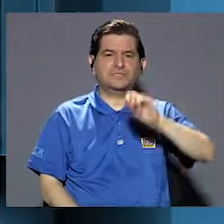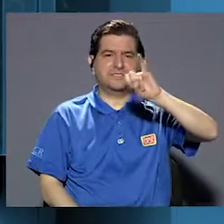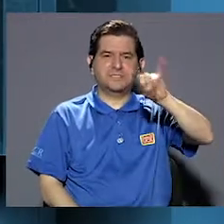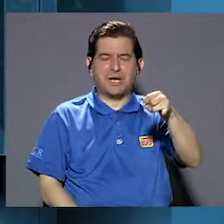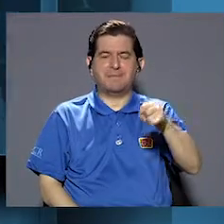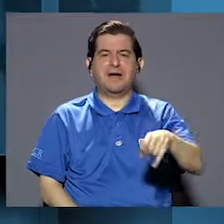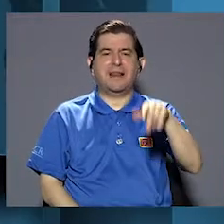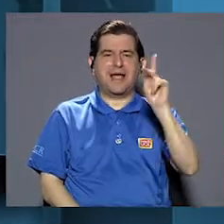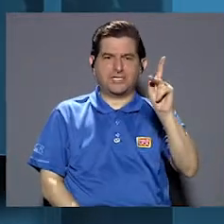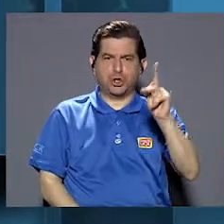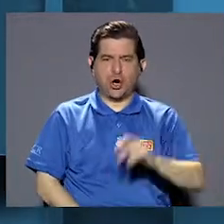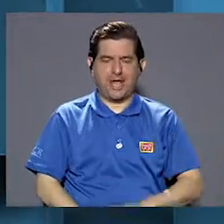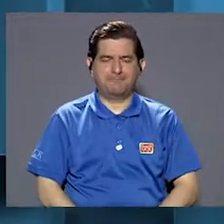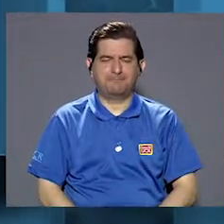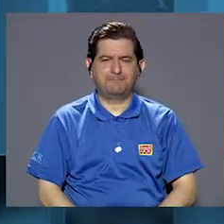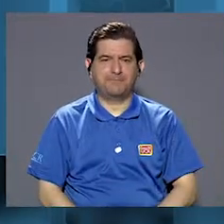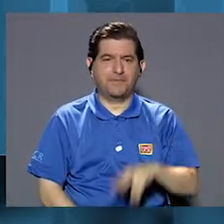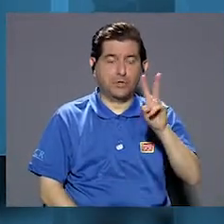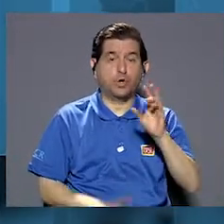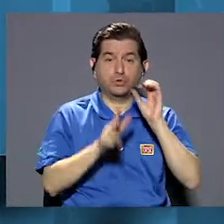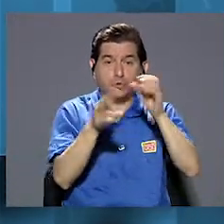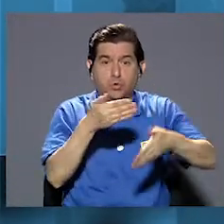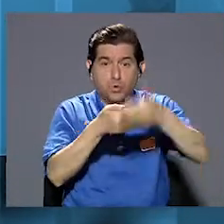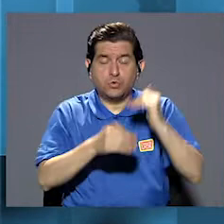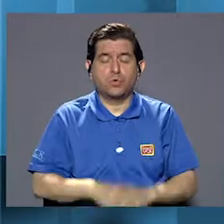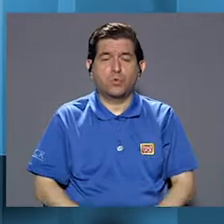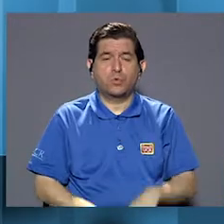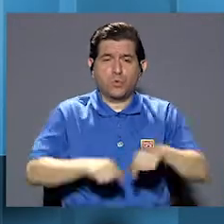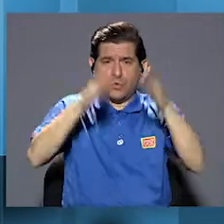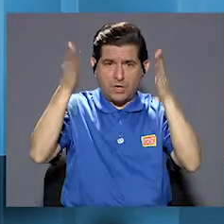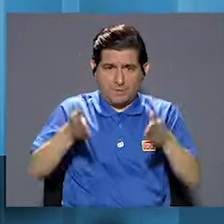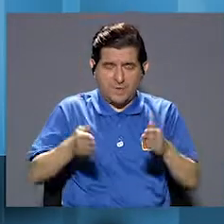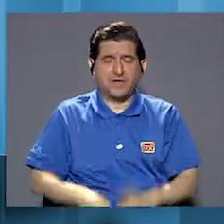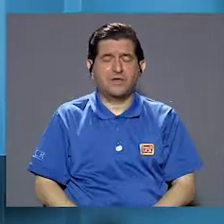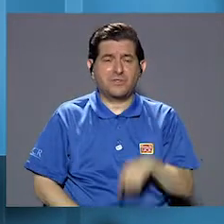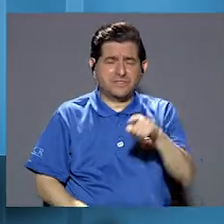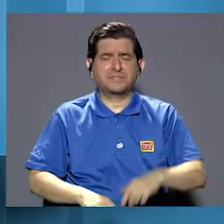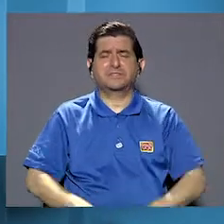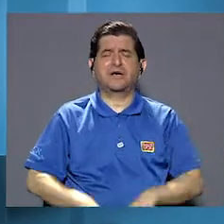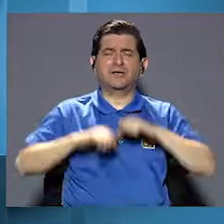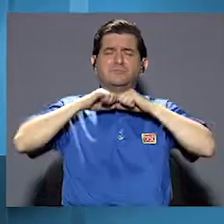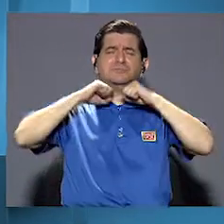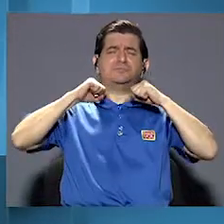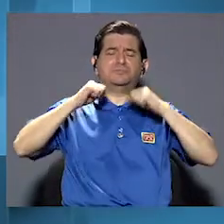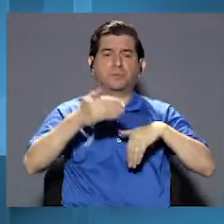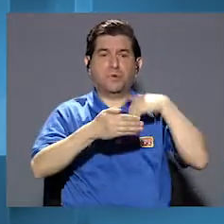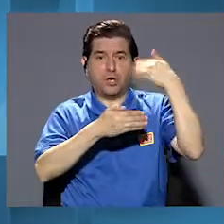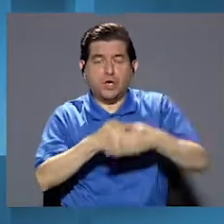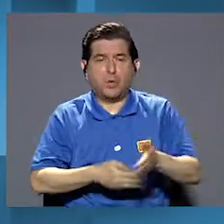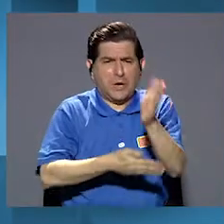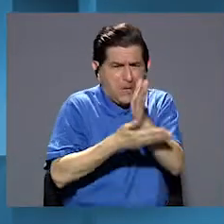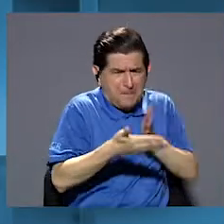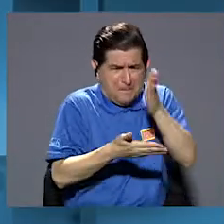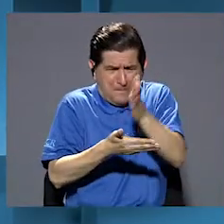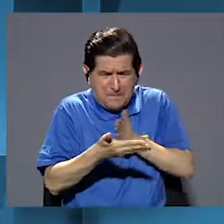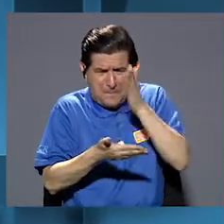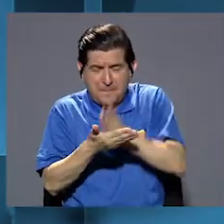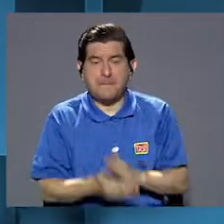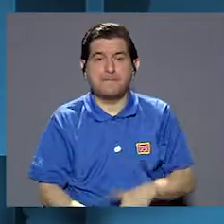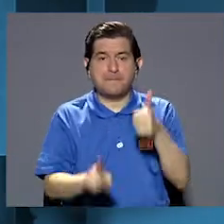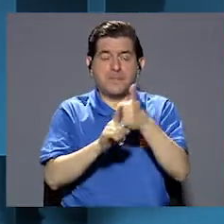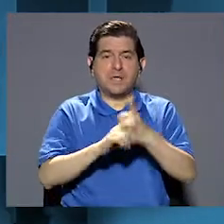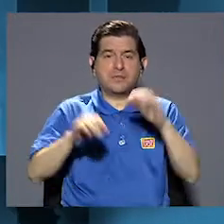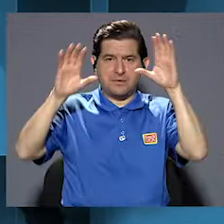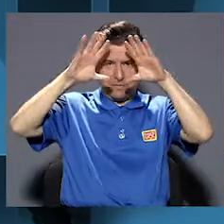Jamal Khashoggi. El pasado 2 de octubre, el reportero saudí fue estrangulado y posteriormente desmembrado en